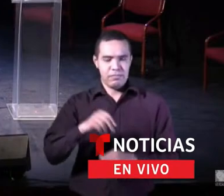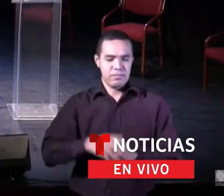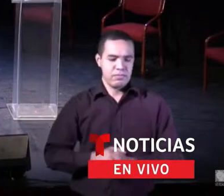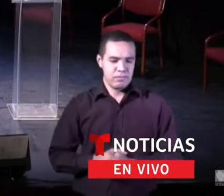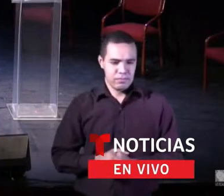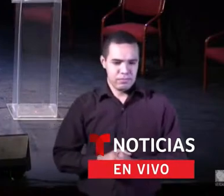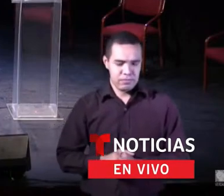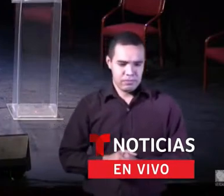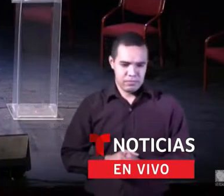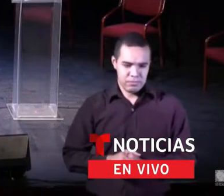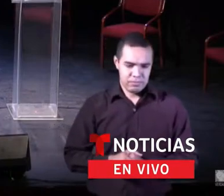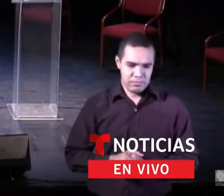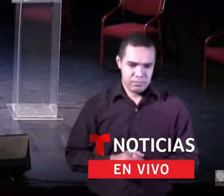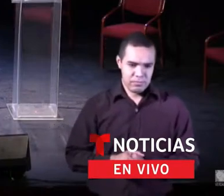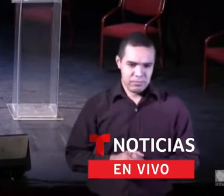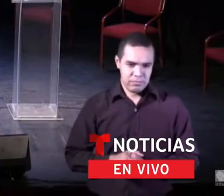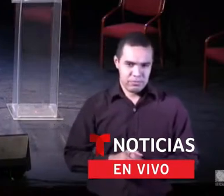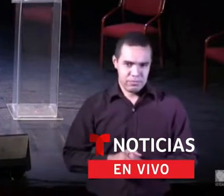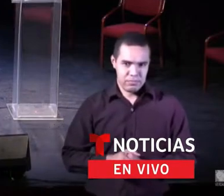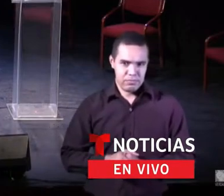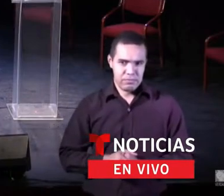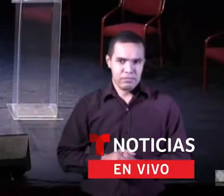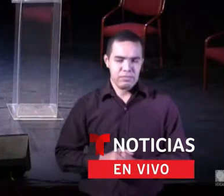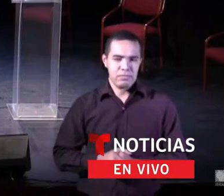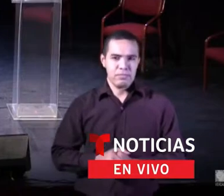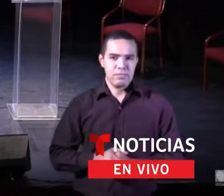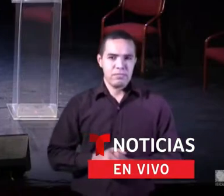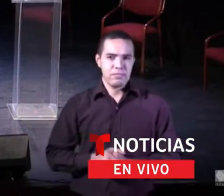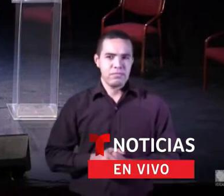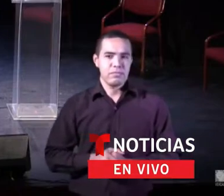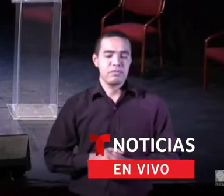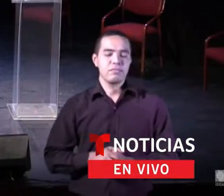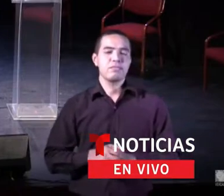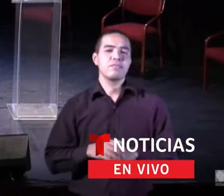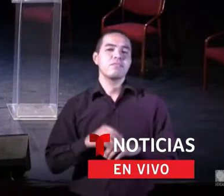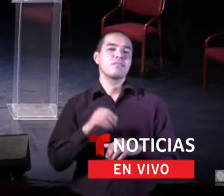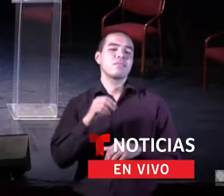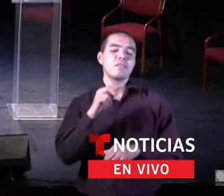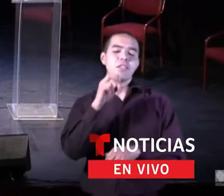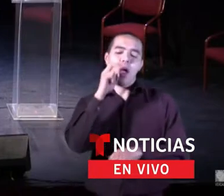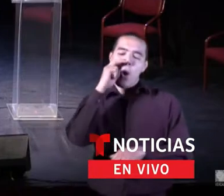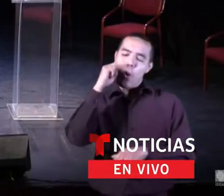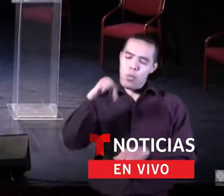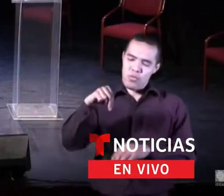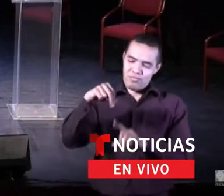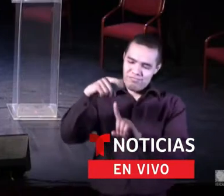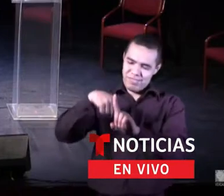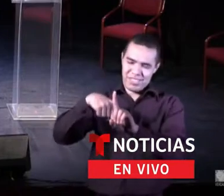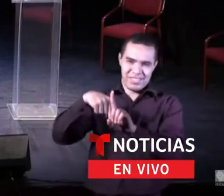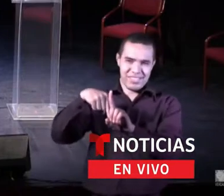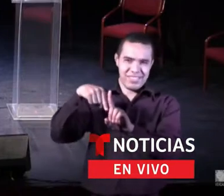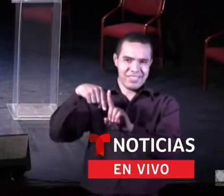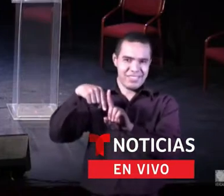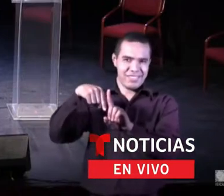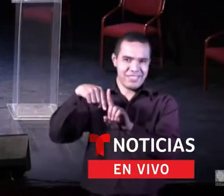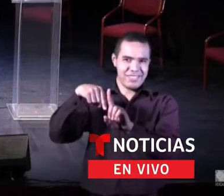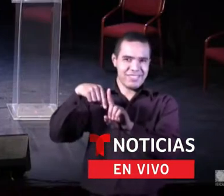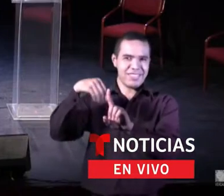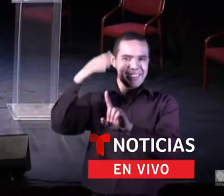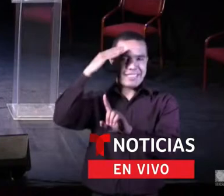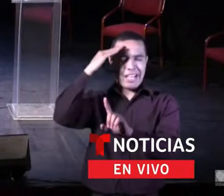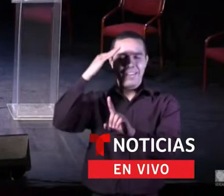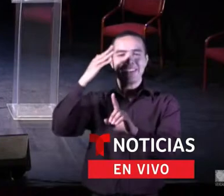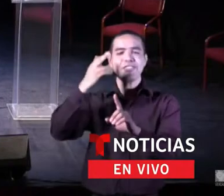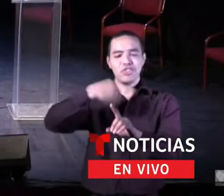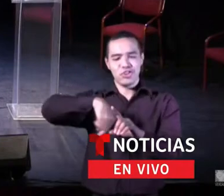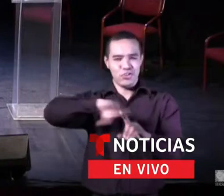junio para aquellos que somos católicos es lo sabes el mes del espíritu